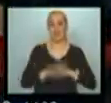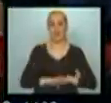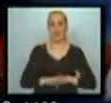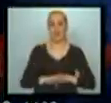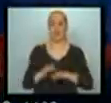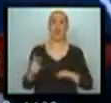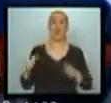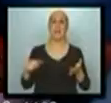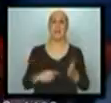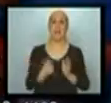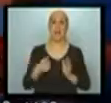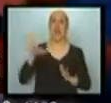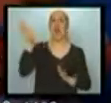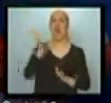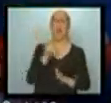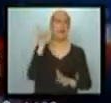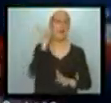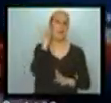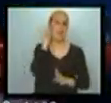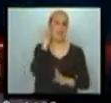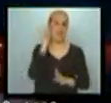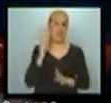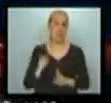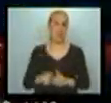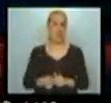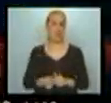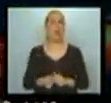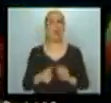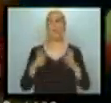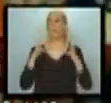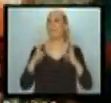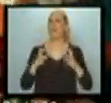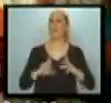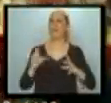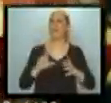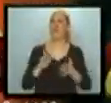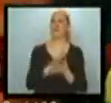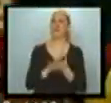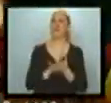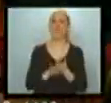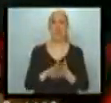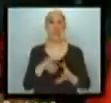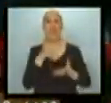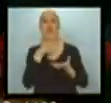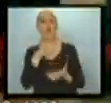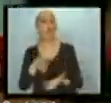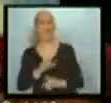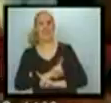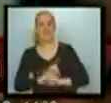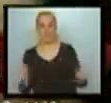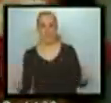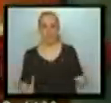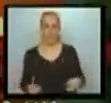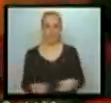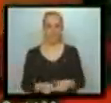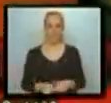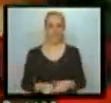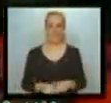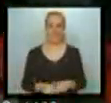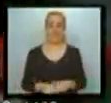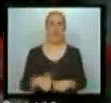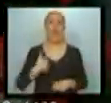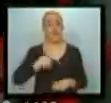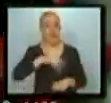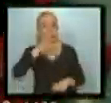Pero... La pelota no se mancha, Diego. La pelota no se mancha. La copa tampoco. La copa tampoco. Vamos a ganar. de